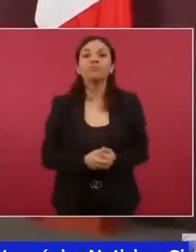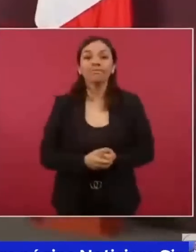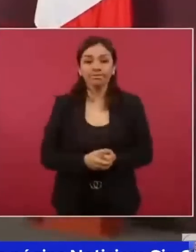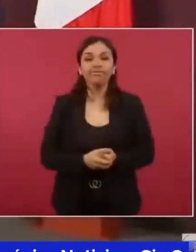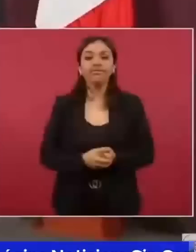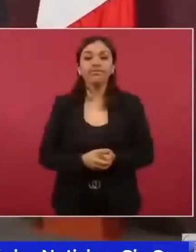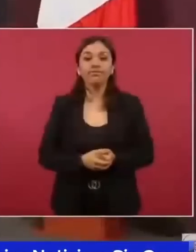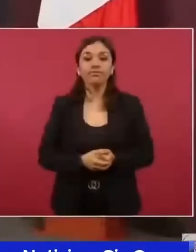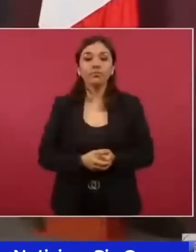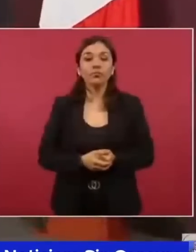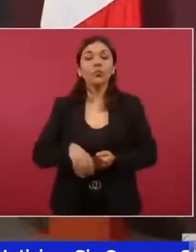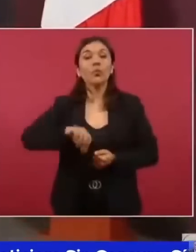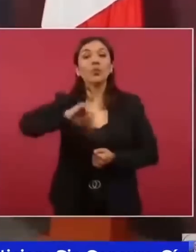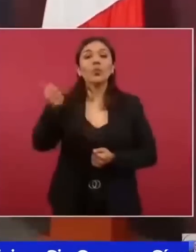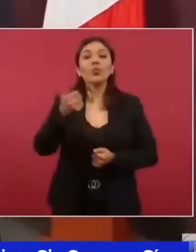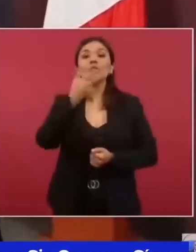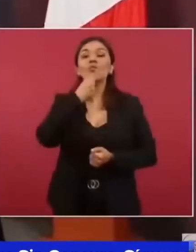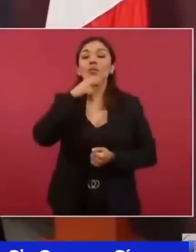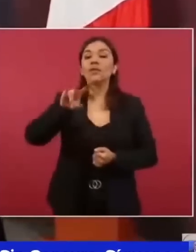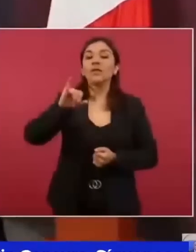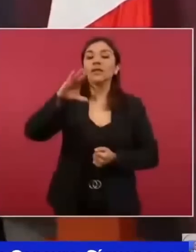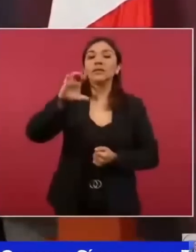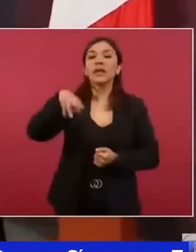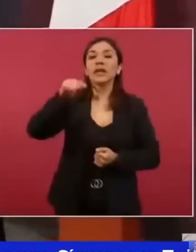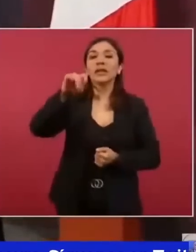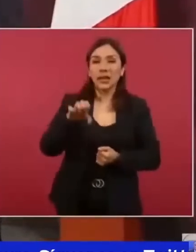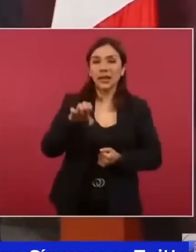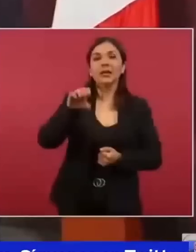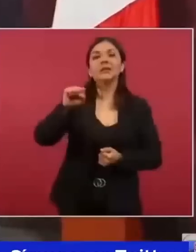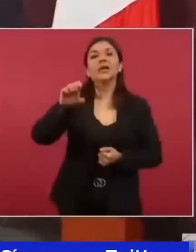Vamos con Vicente Serrano.